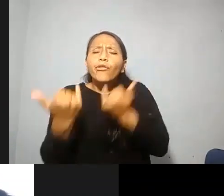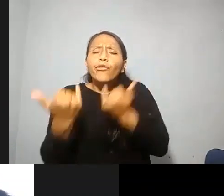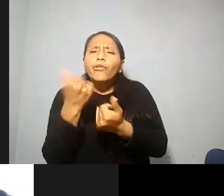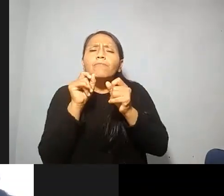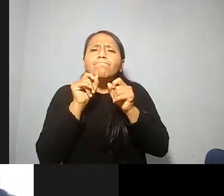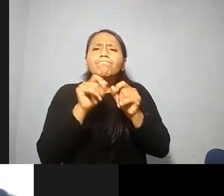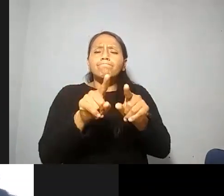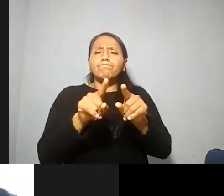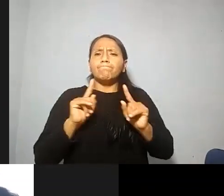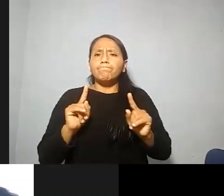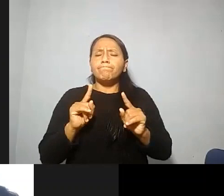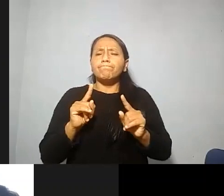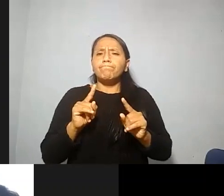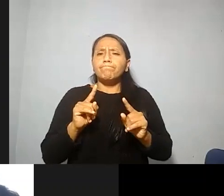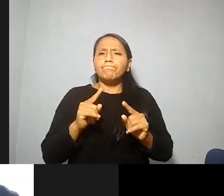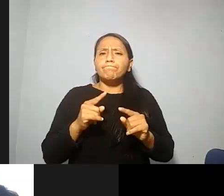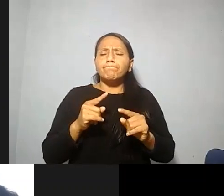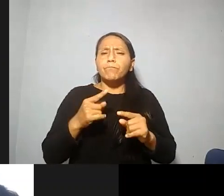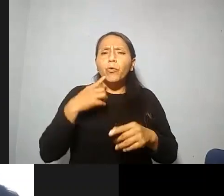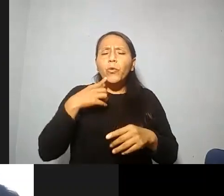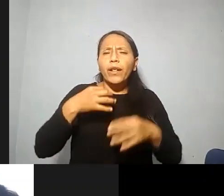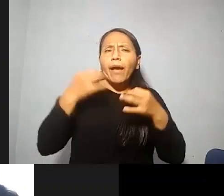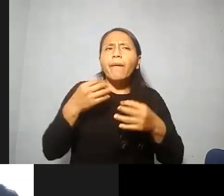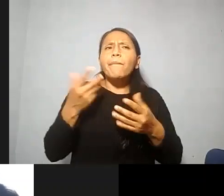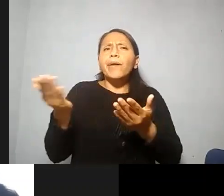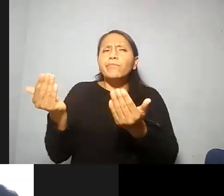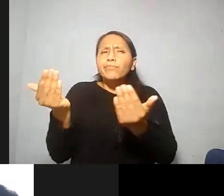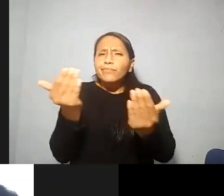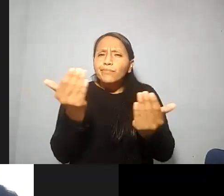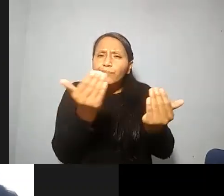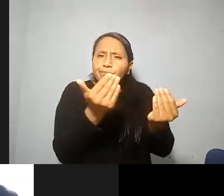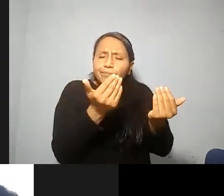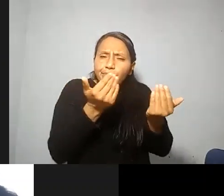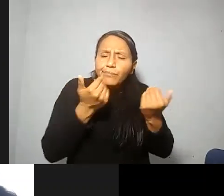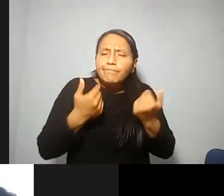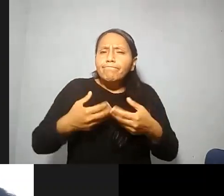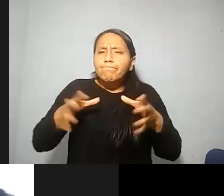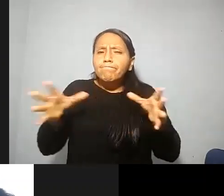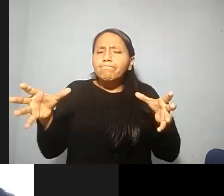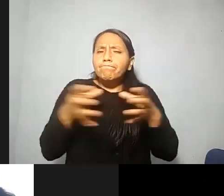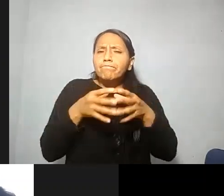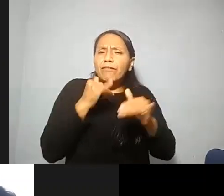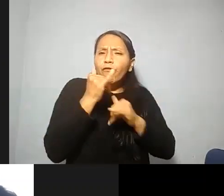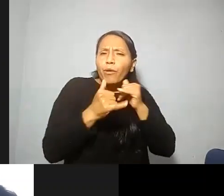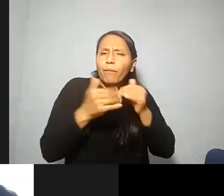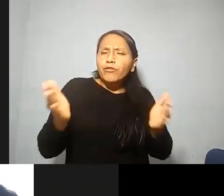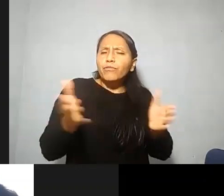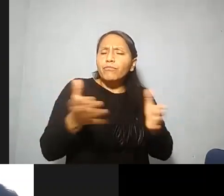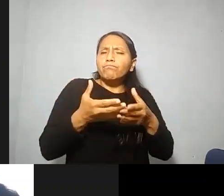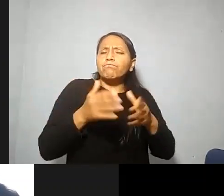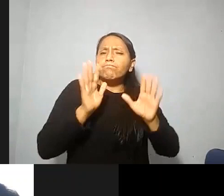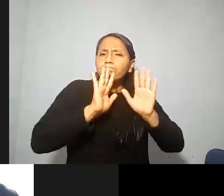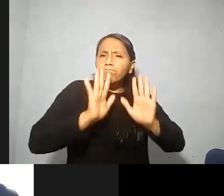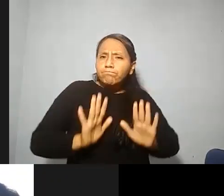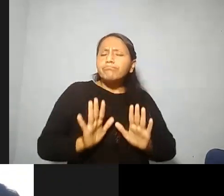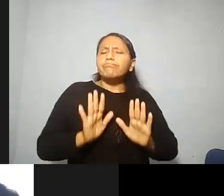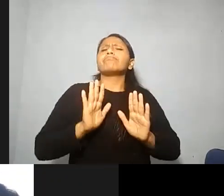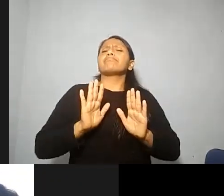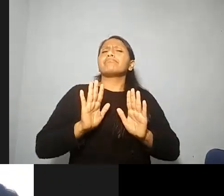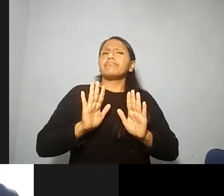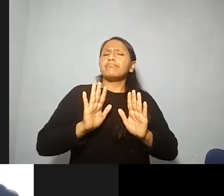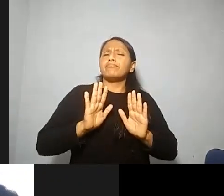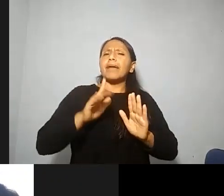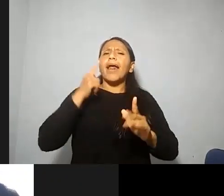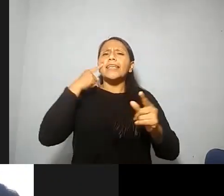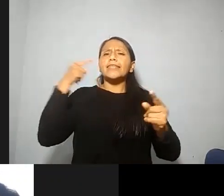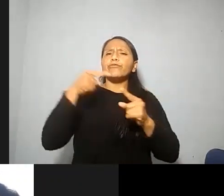para que, bueno, podamos juntar justamente toda esa información y poder hacer llegar a las